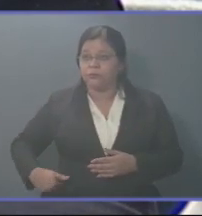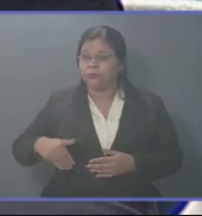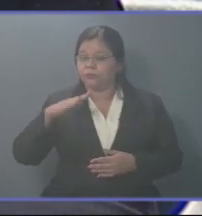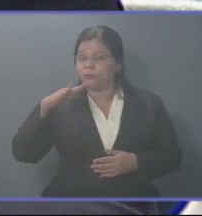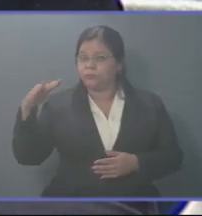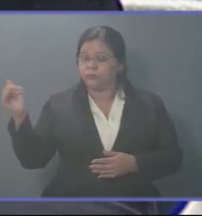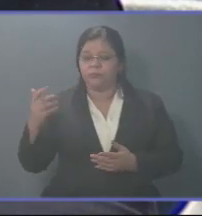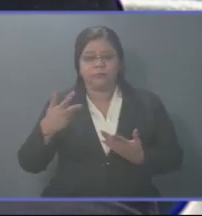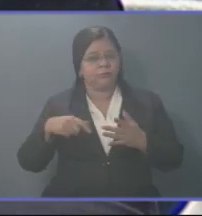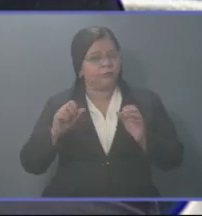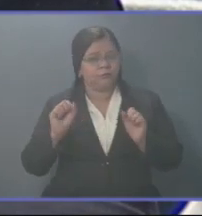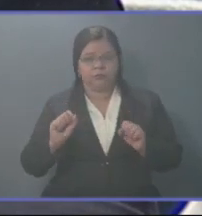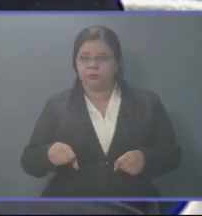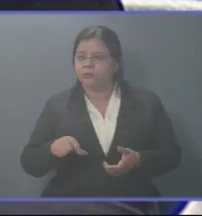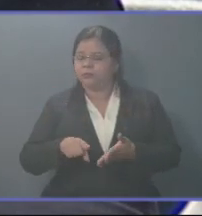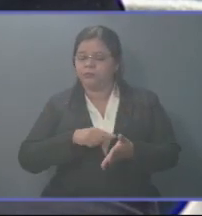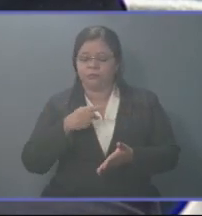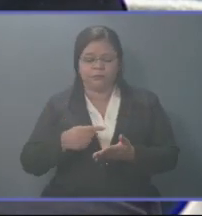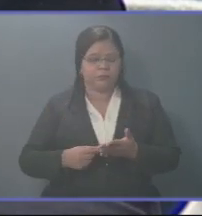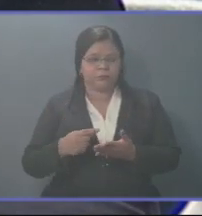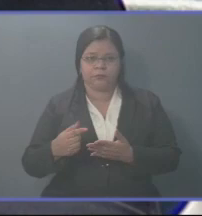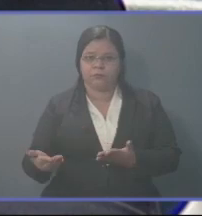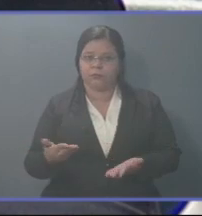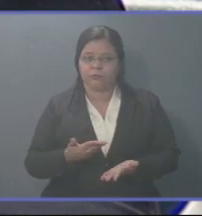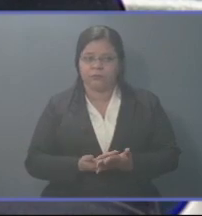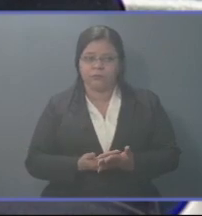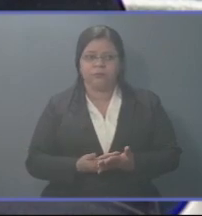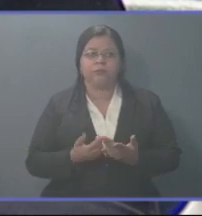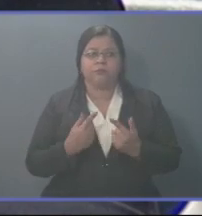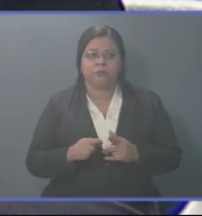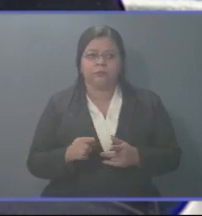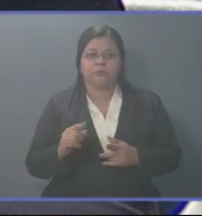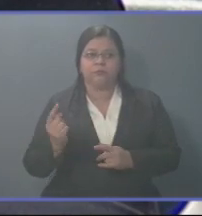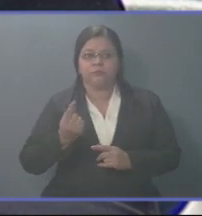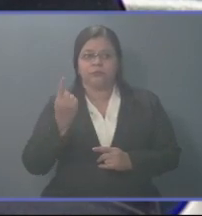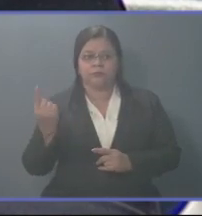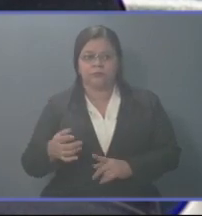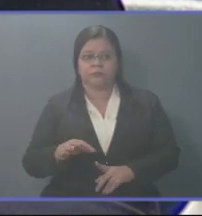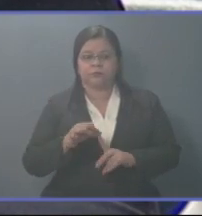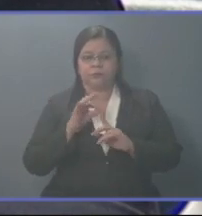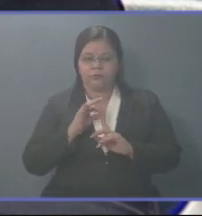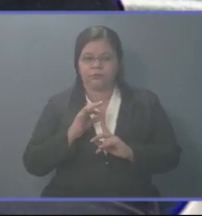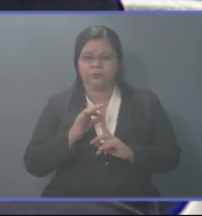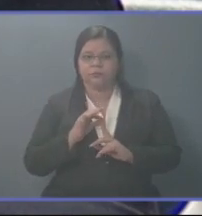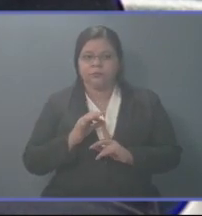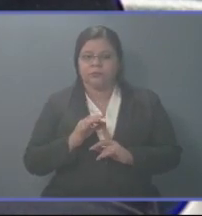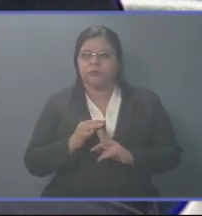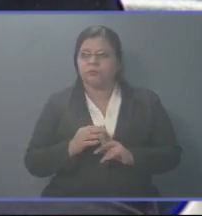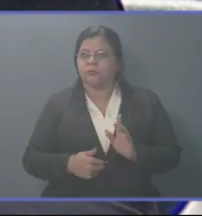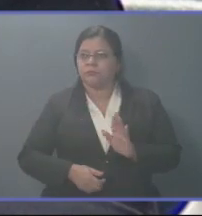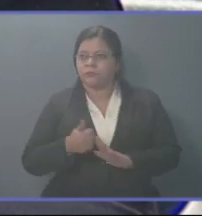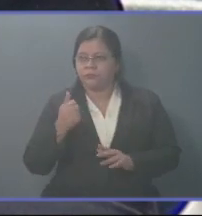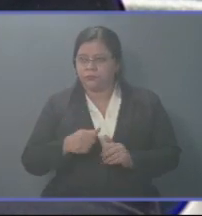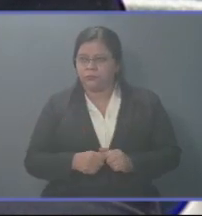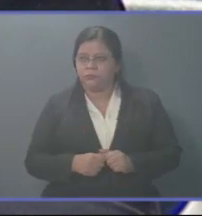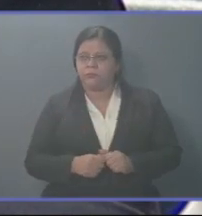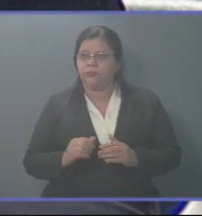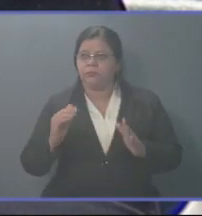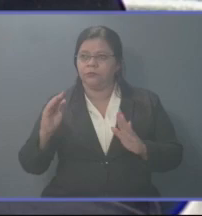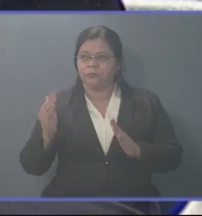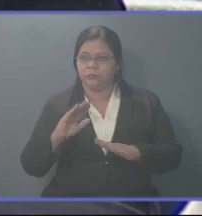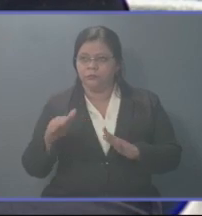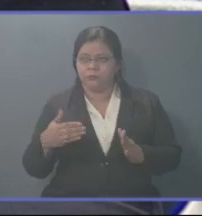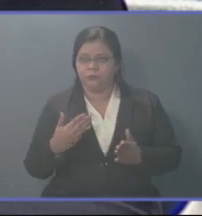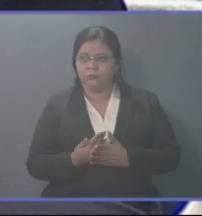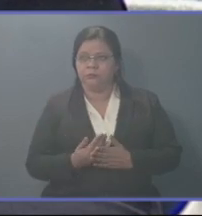República no podrá vetar la terna. Se dará preferencia a una composición con paridad de